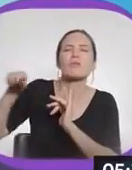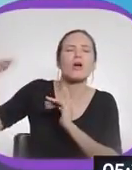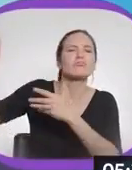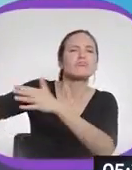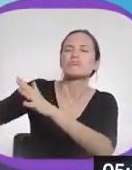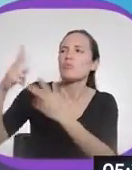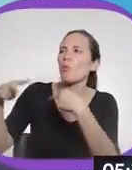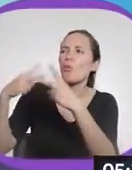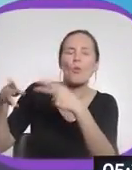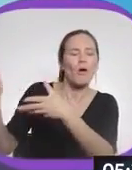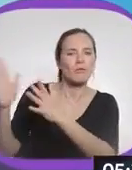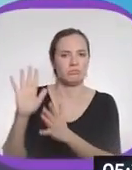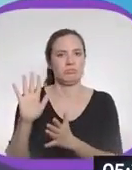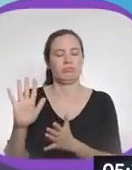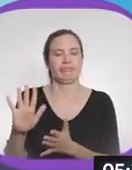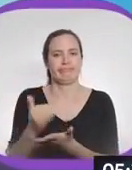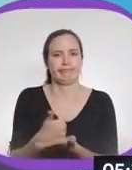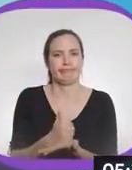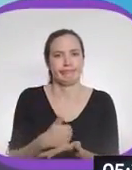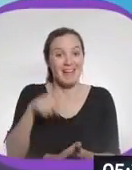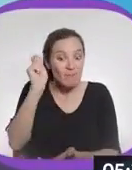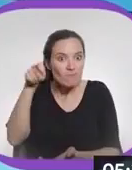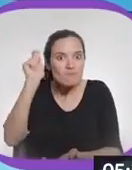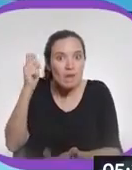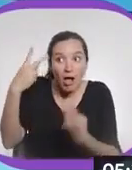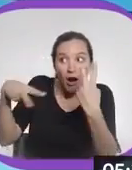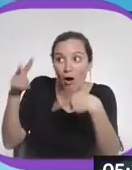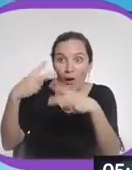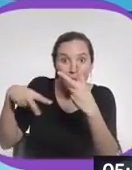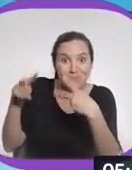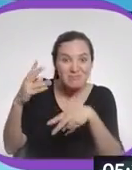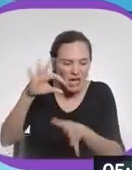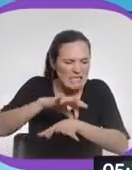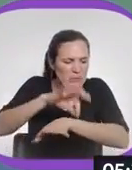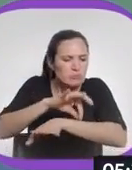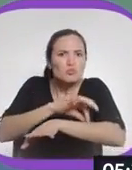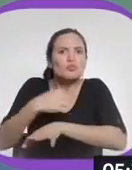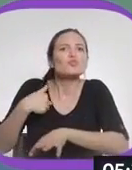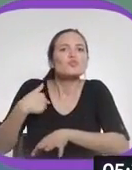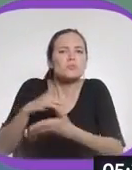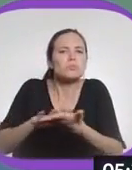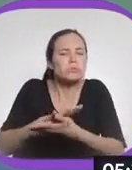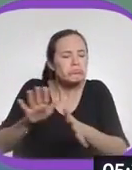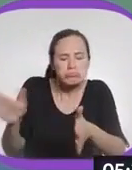sobre toda la ciudad! ¡Oh, espera! ¡Vayan a buscar sus varitas y yo me encargo del problema de las pulgas!